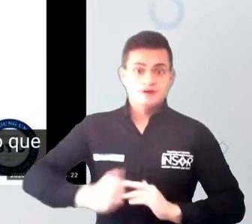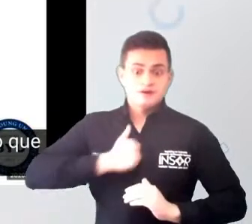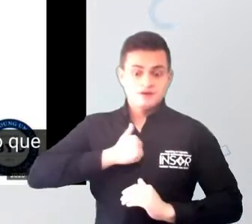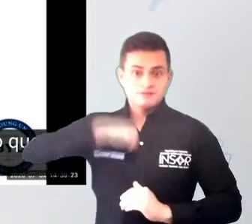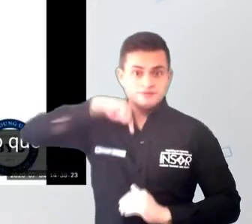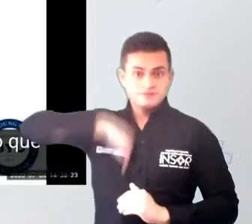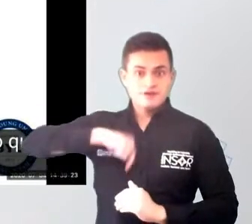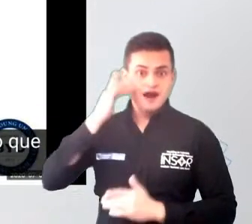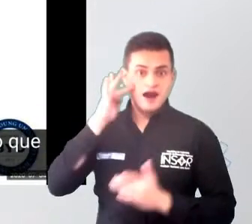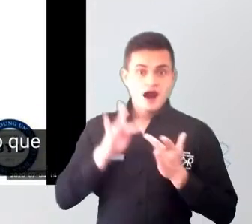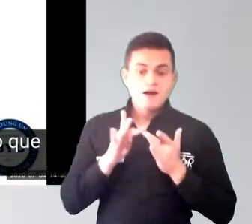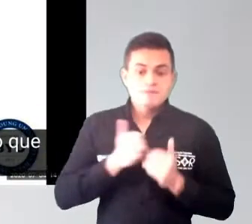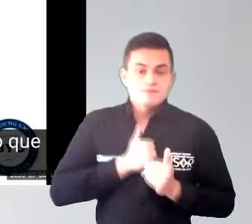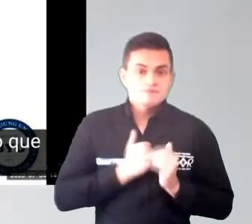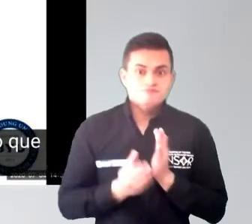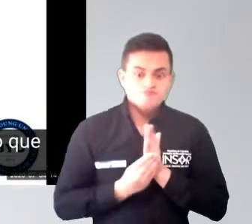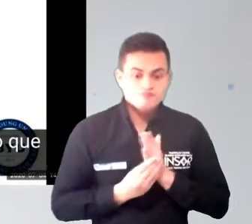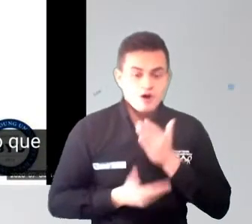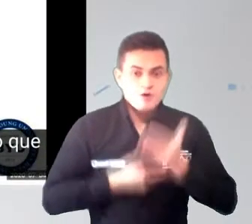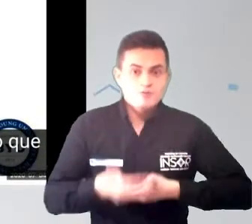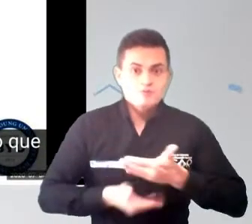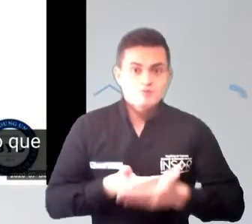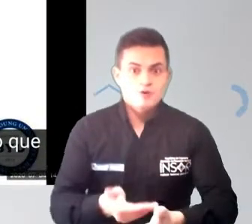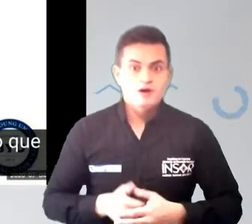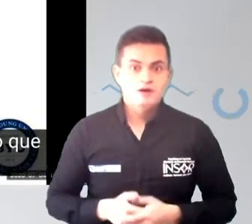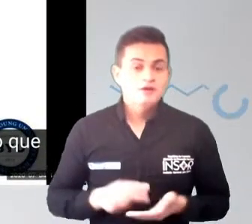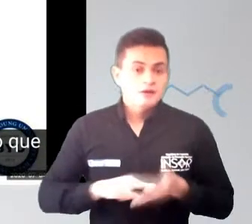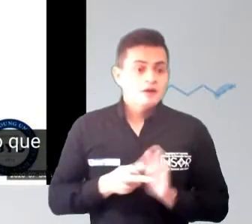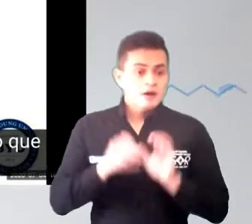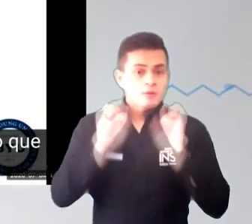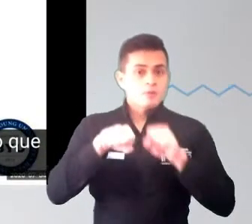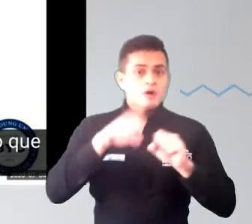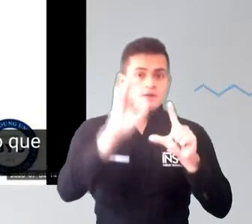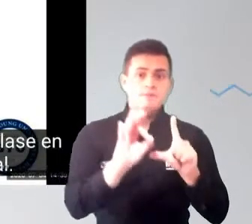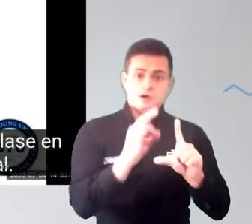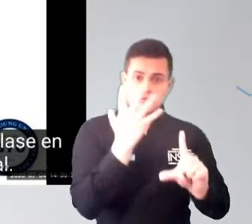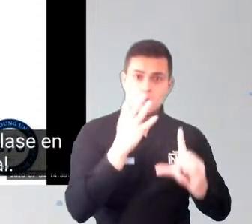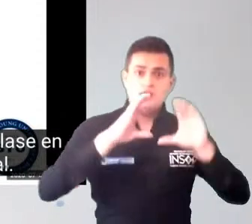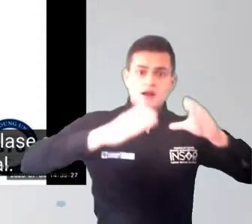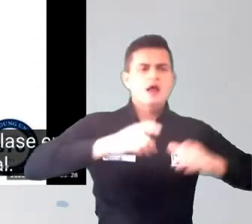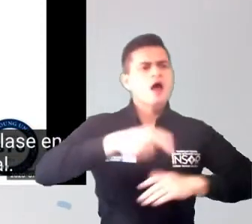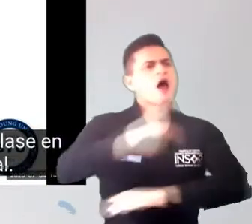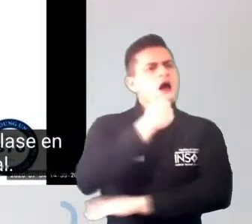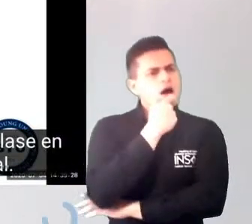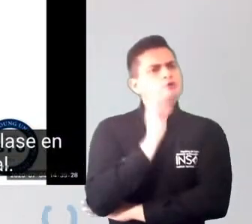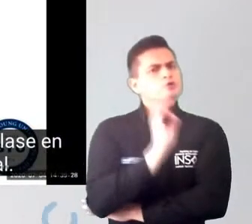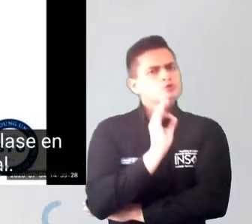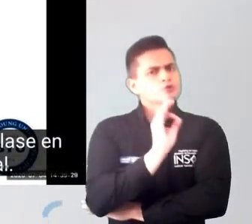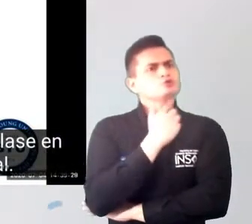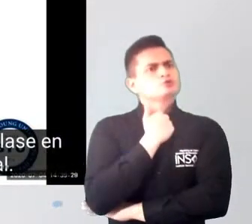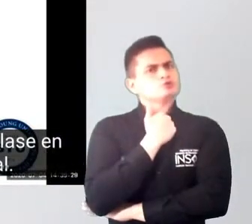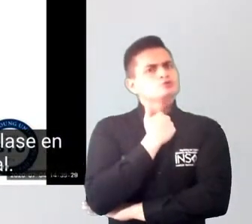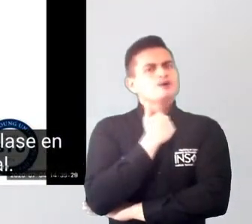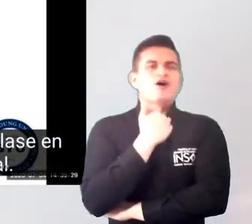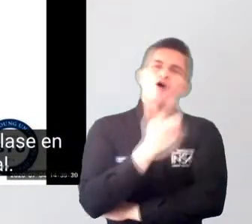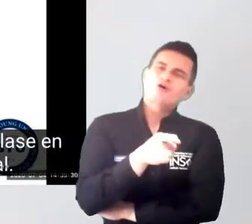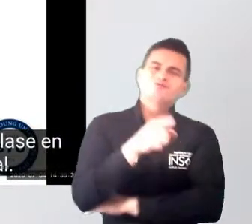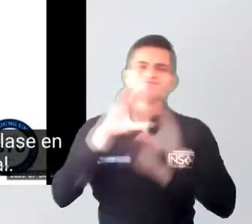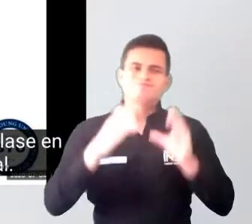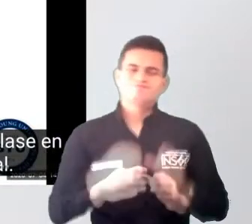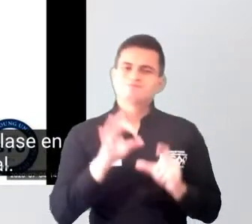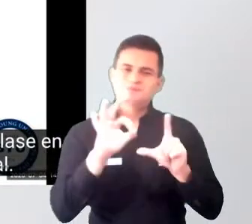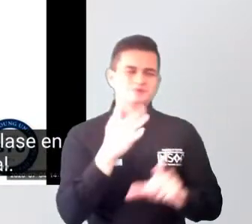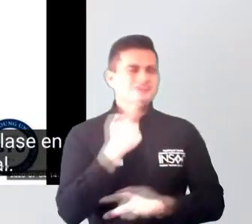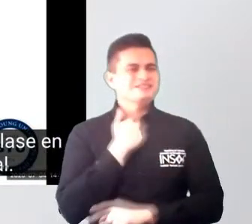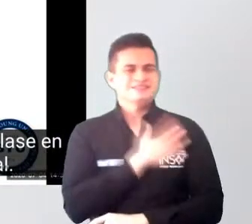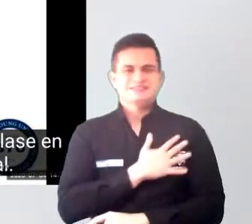usamos dicha modalidad. Por lo tanto, ustedes pueden tener una clase en línea que es muy atractiva y una clase en línea que no es muy atractiva. Y lo mismo con las